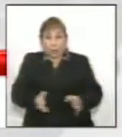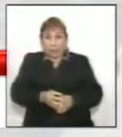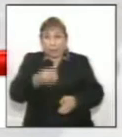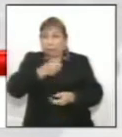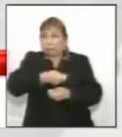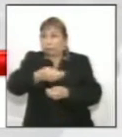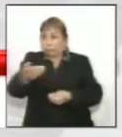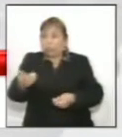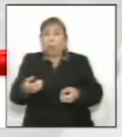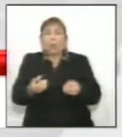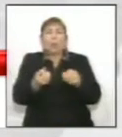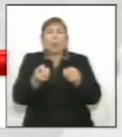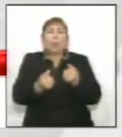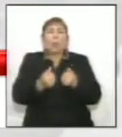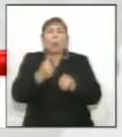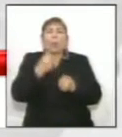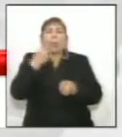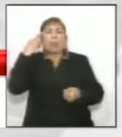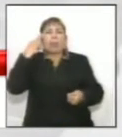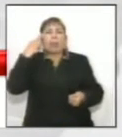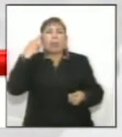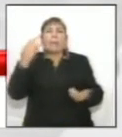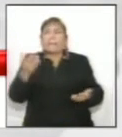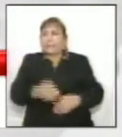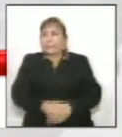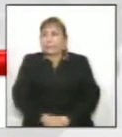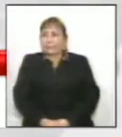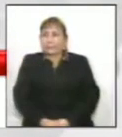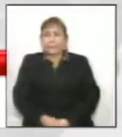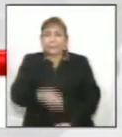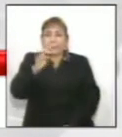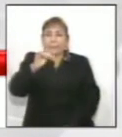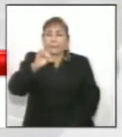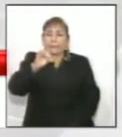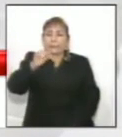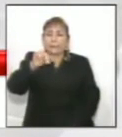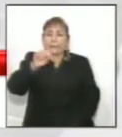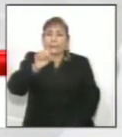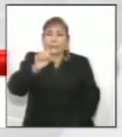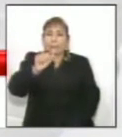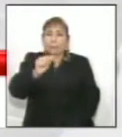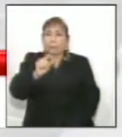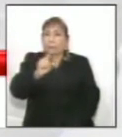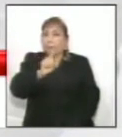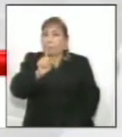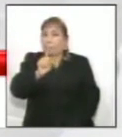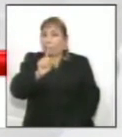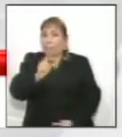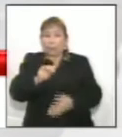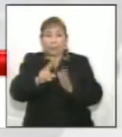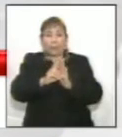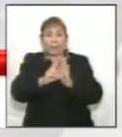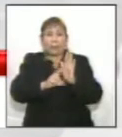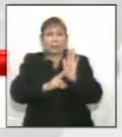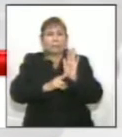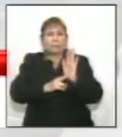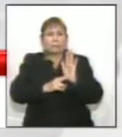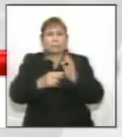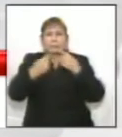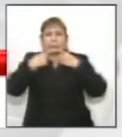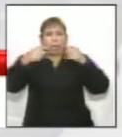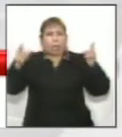¿Y cuál es el motivo de por qué el MINSA aún no ha publicado el reglamento del decreto